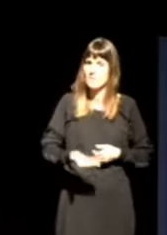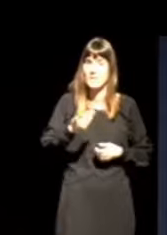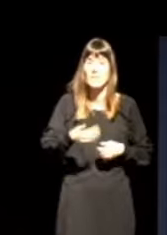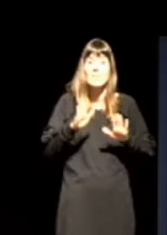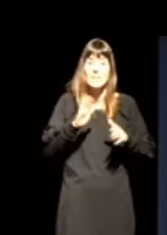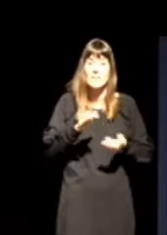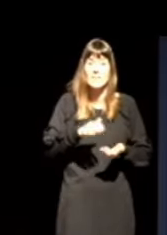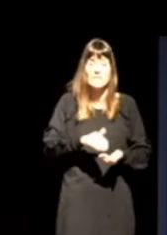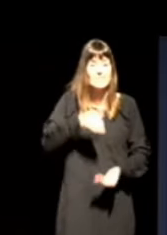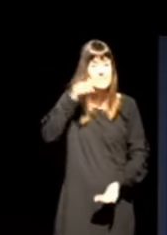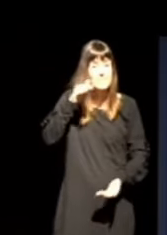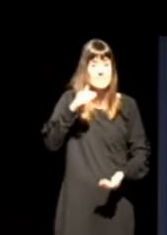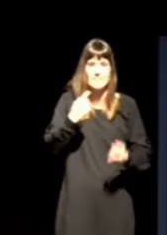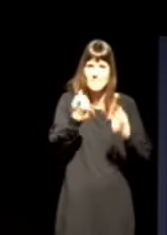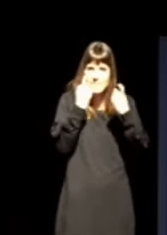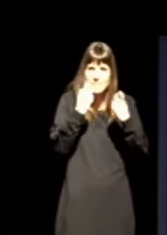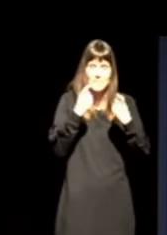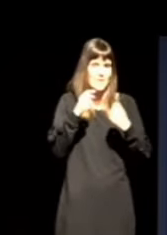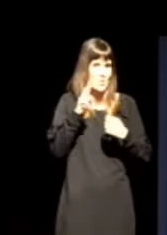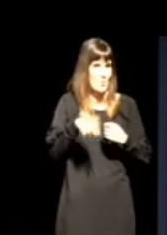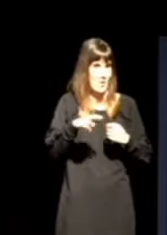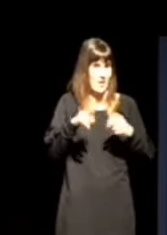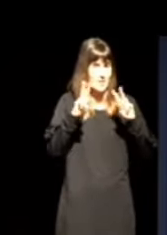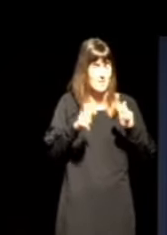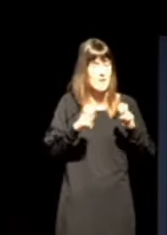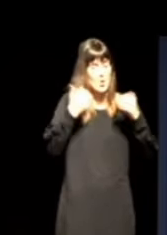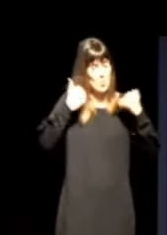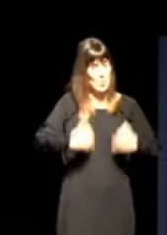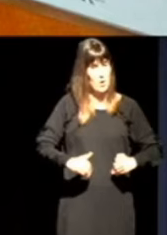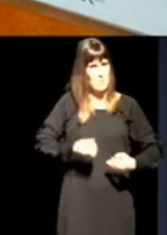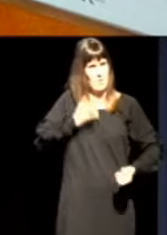enseñado a trabajar con el lenguaje del cuerpo.